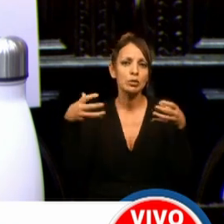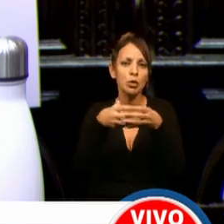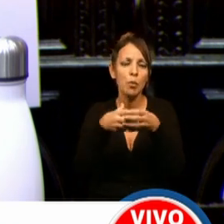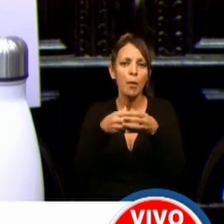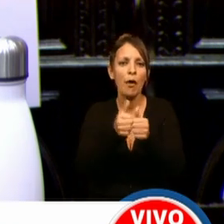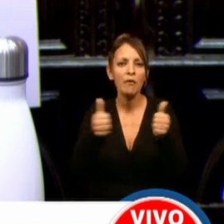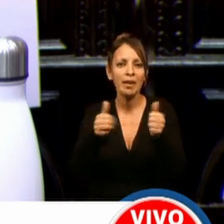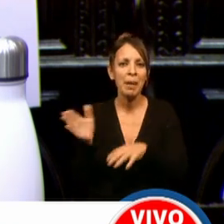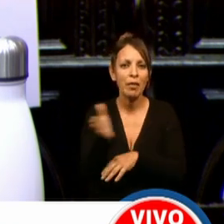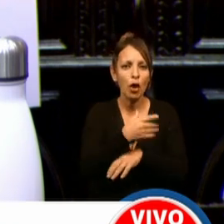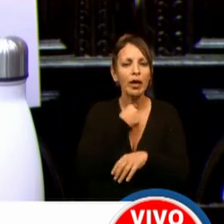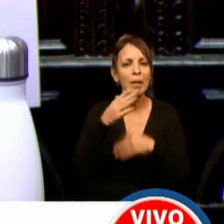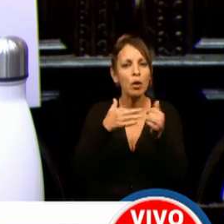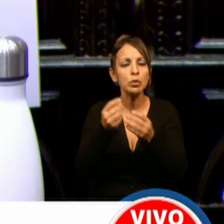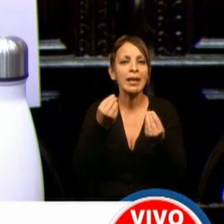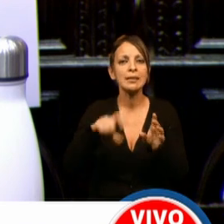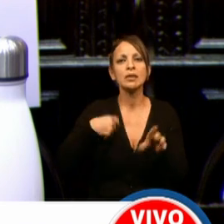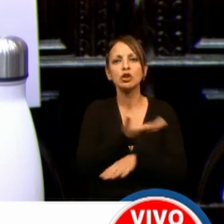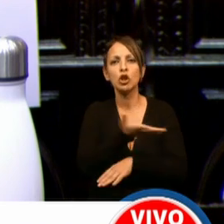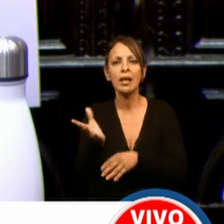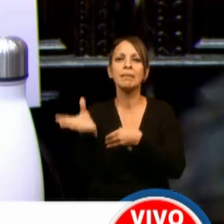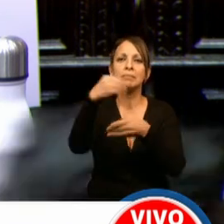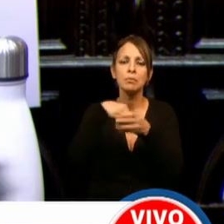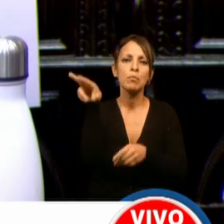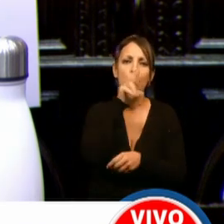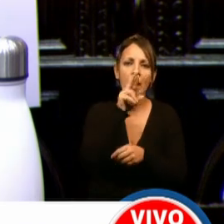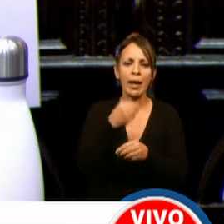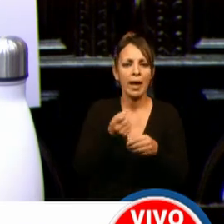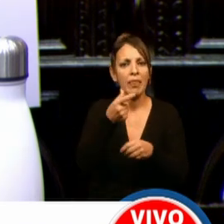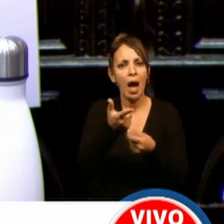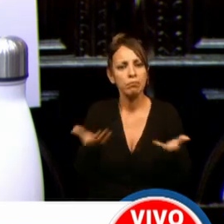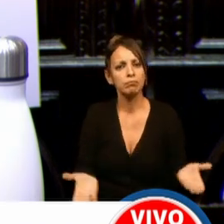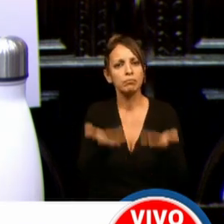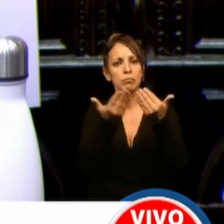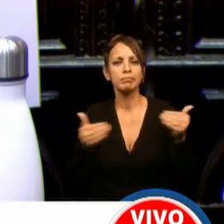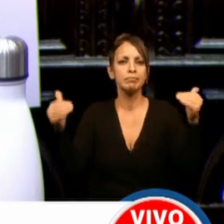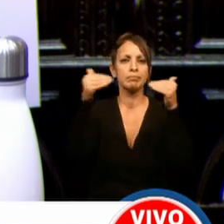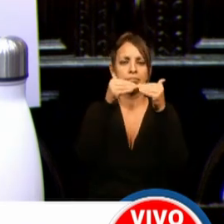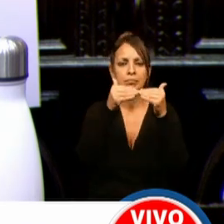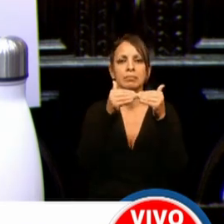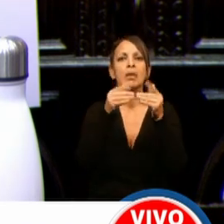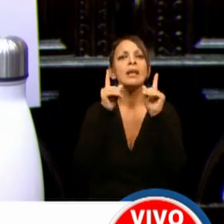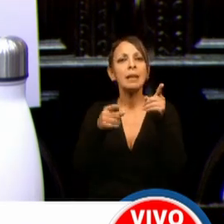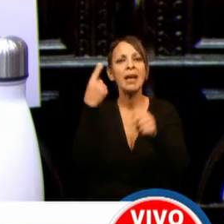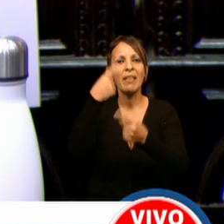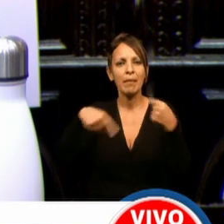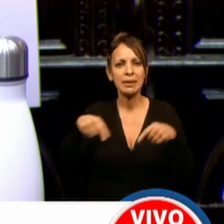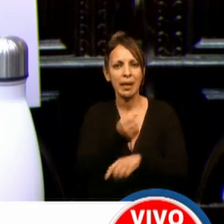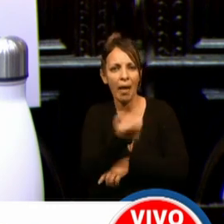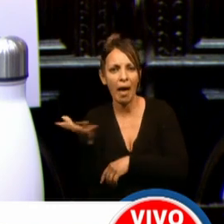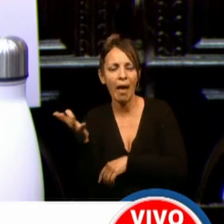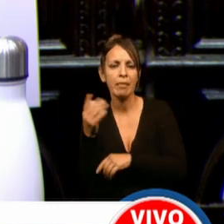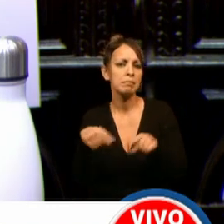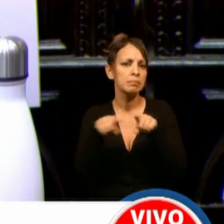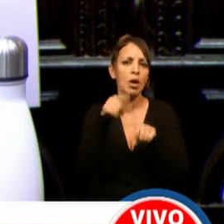queremos construir que en la sociedad que contemple a las mujeres y las ponga en paridad y en equidad y también a las diversidades con